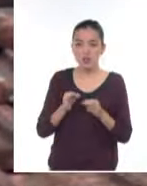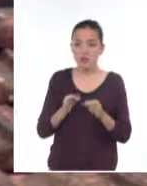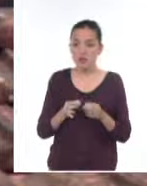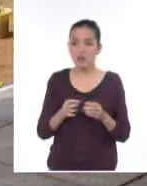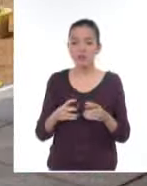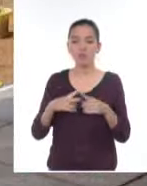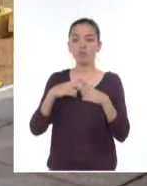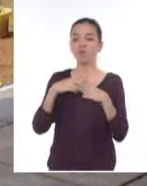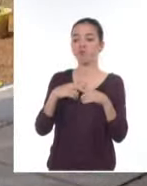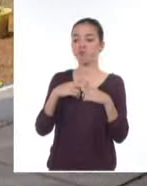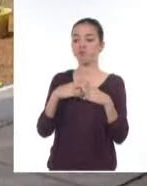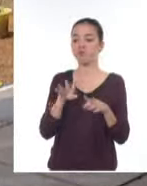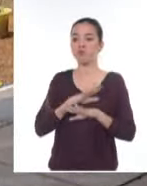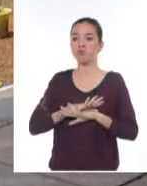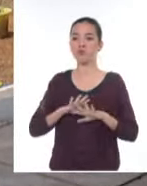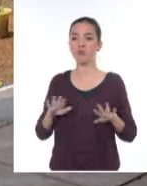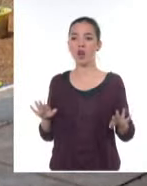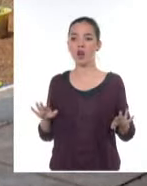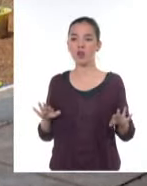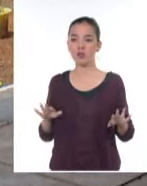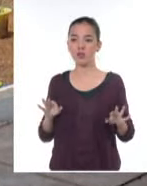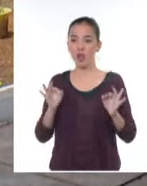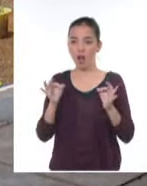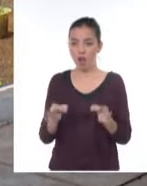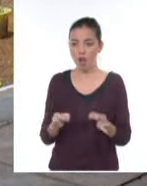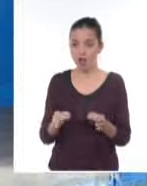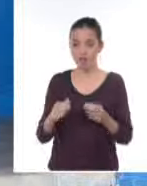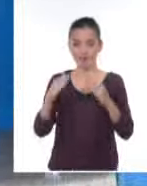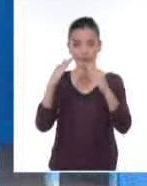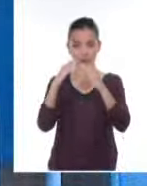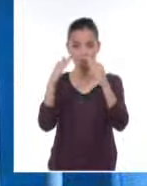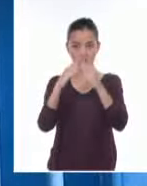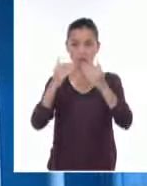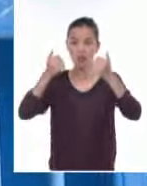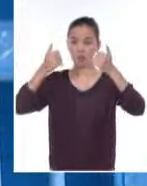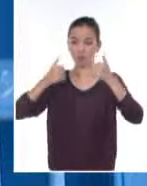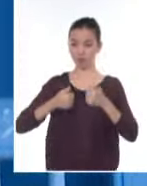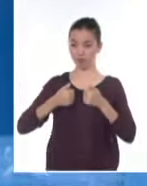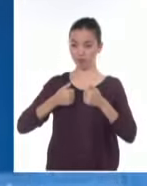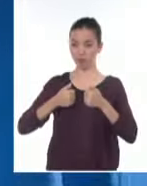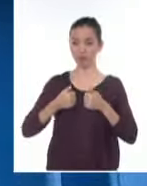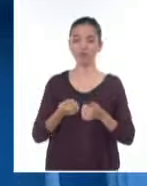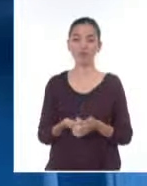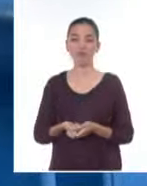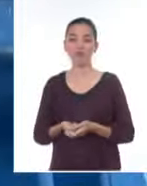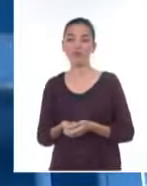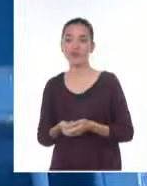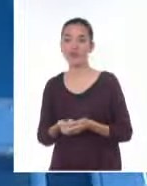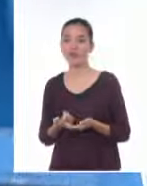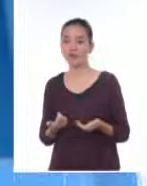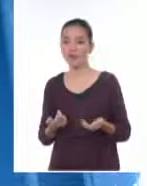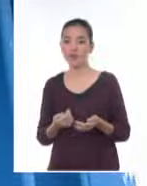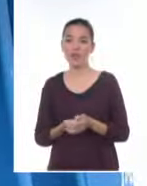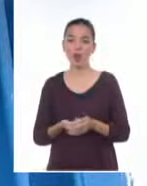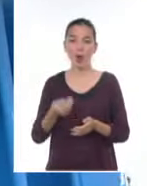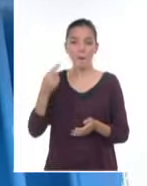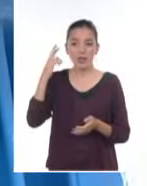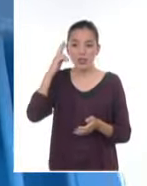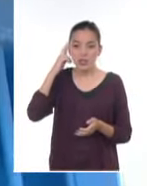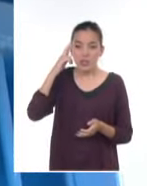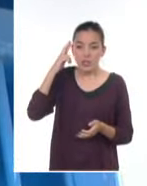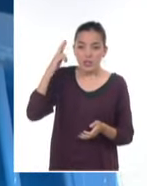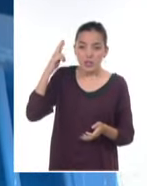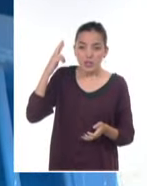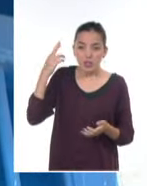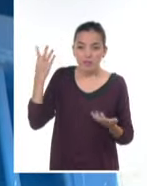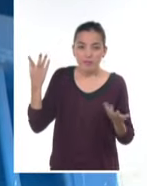el Centro Provincial de Patrimonio Cultural con el Premio de Conservación como homenaje también al legado de esta